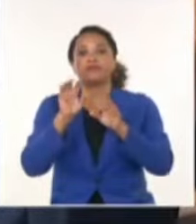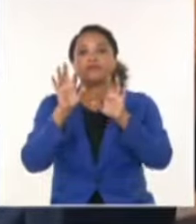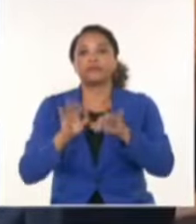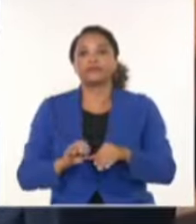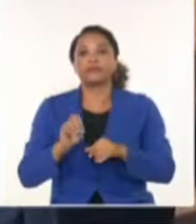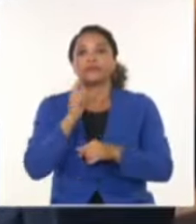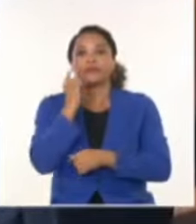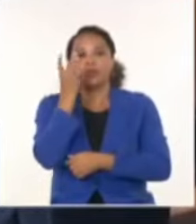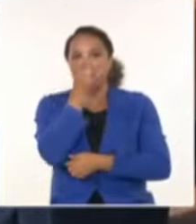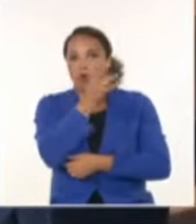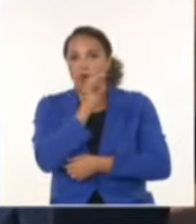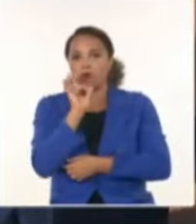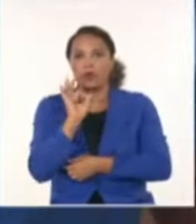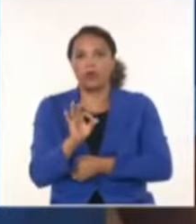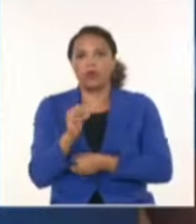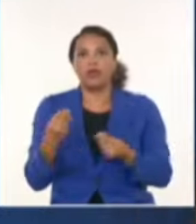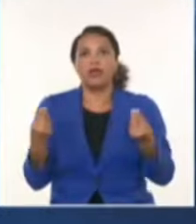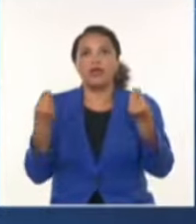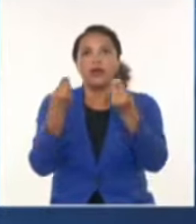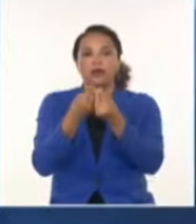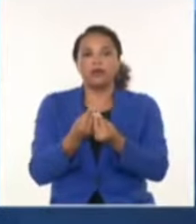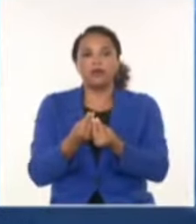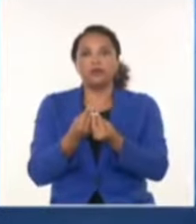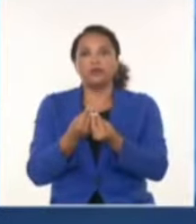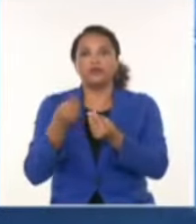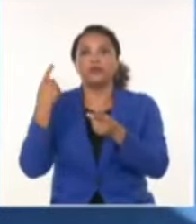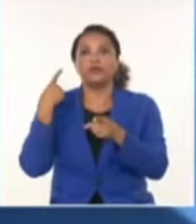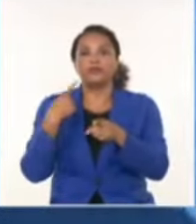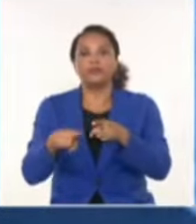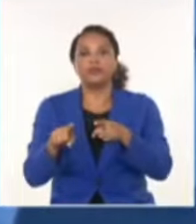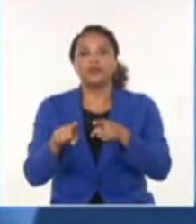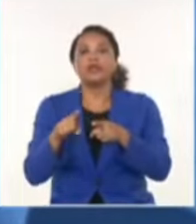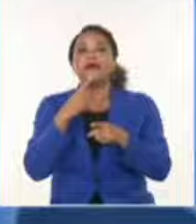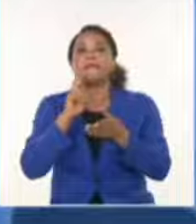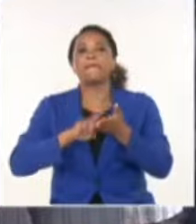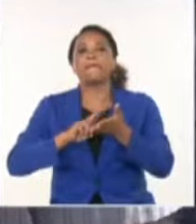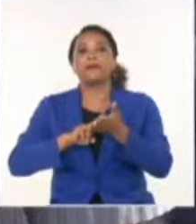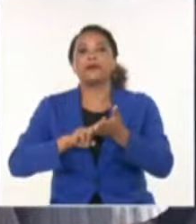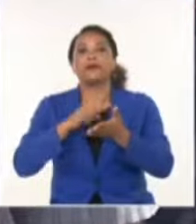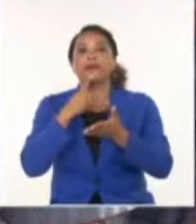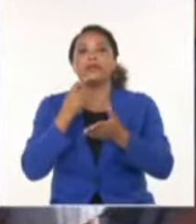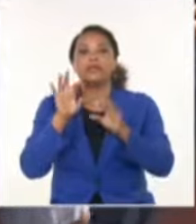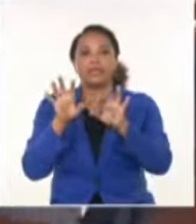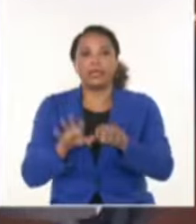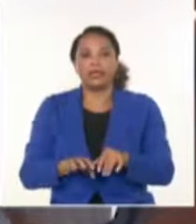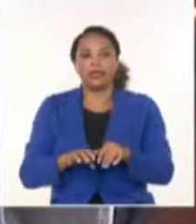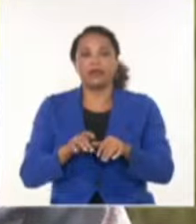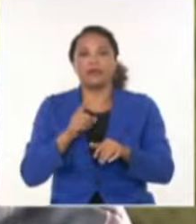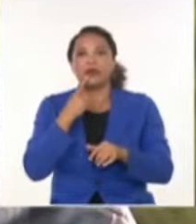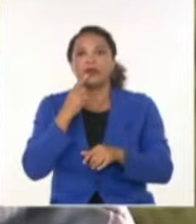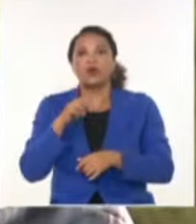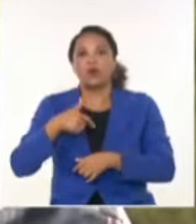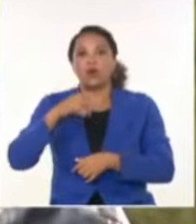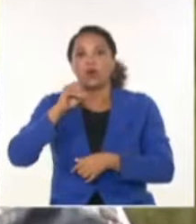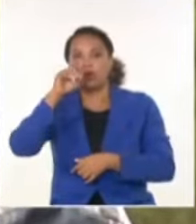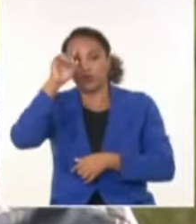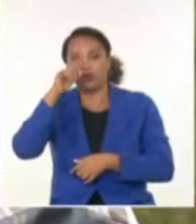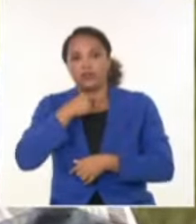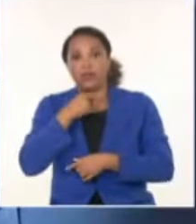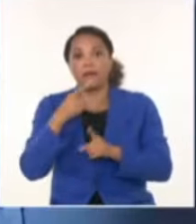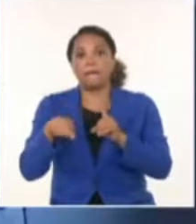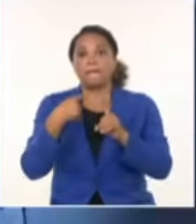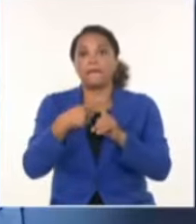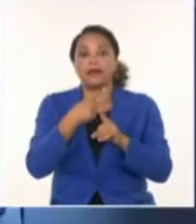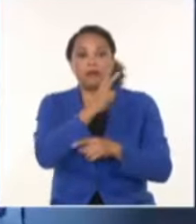comité central del partido Roberto Morales Ojeda junto al miembro del secretariado José Ramón monteagudo Ruiz y la dirección de la